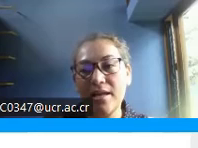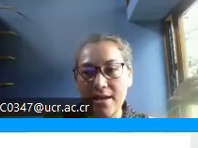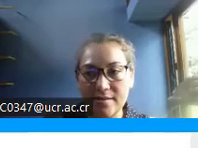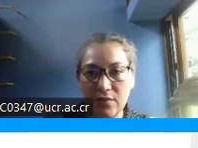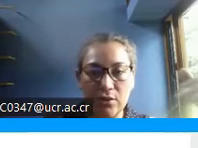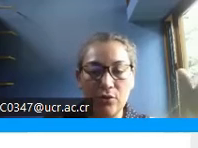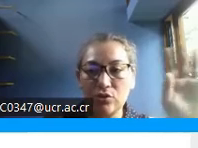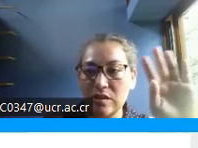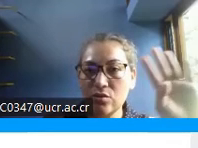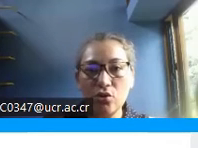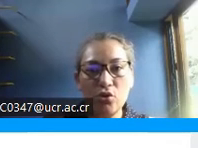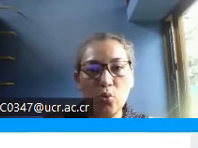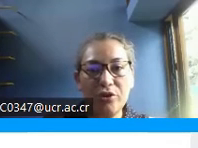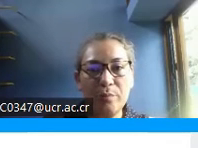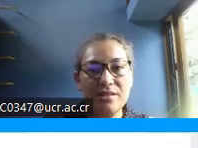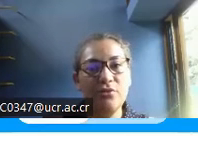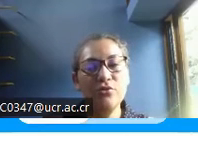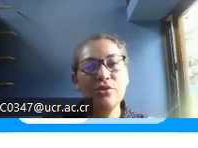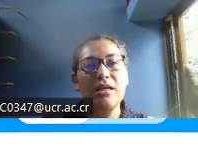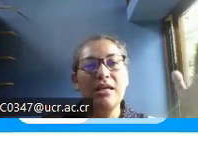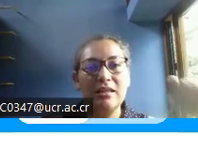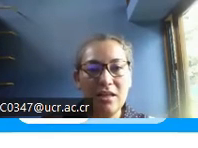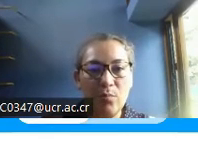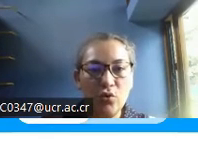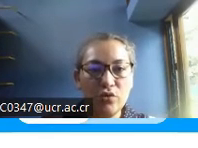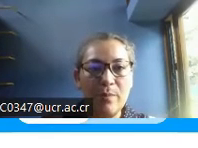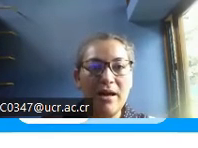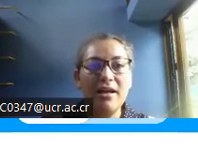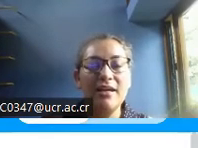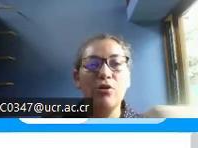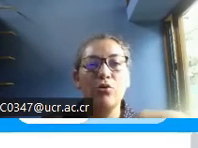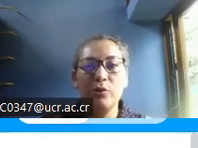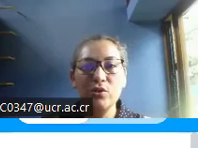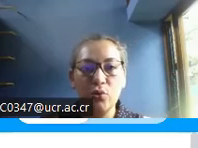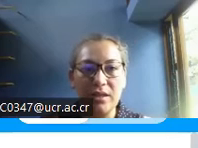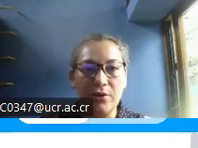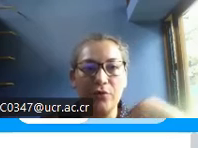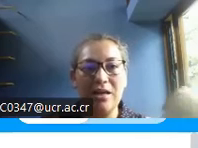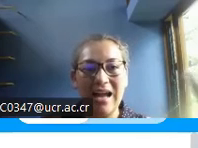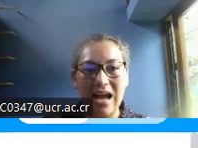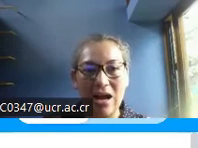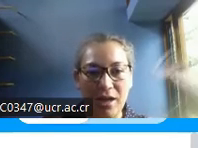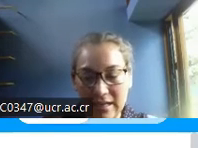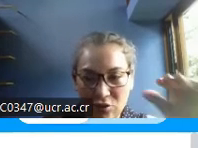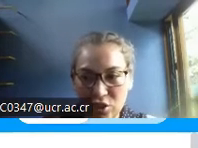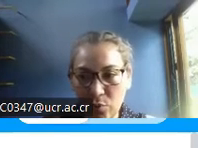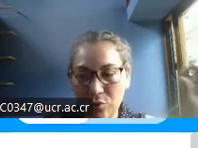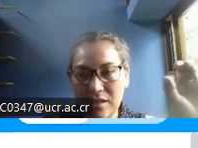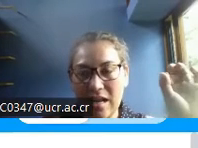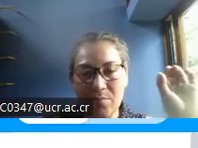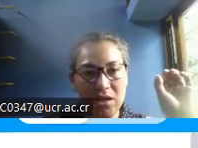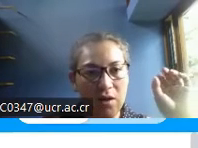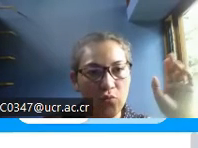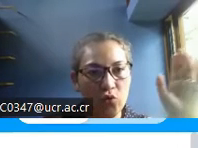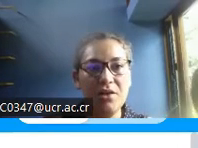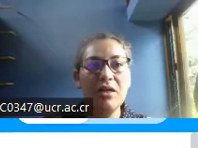compartir este video. Entonces, estos son los 4 pasitos que tenemos para lograr nuestro video. Ahora, acá yo les pongo